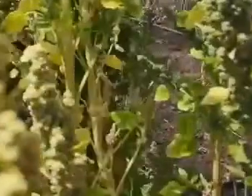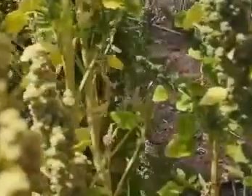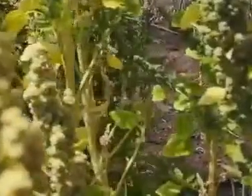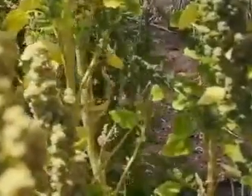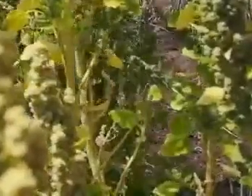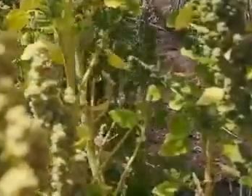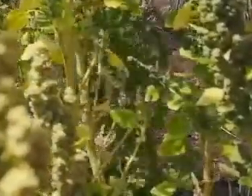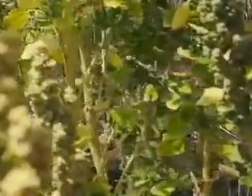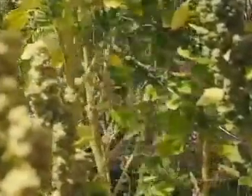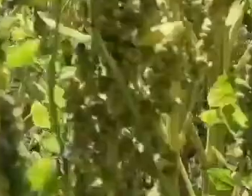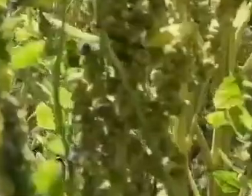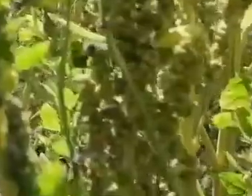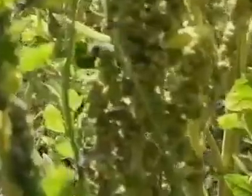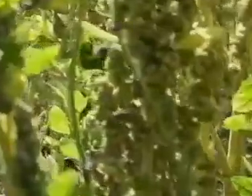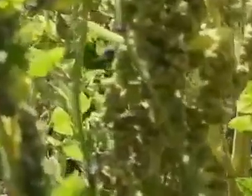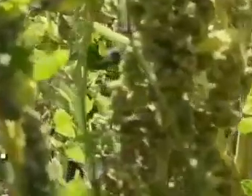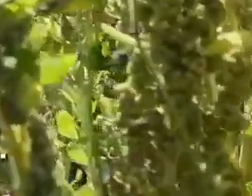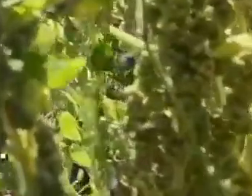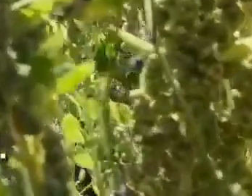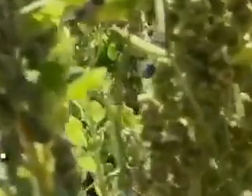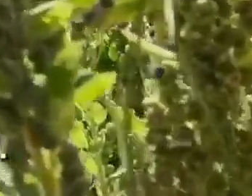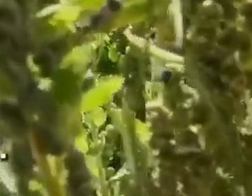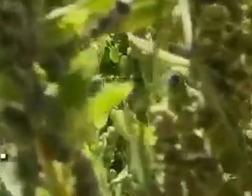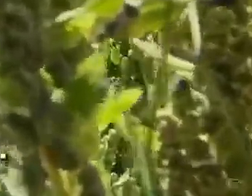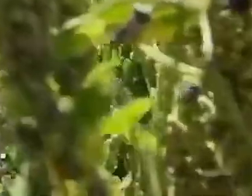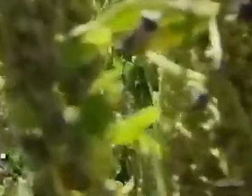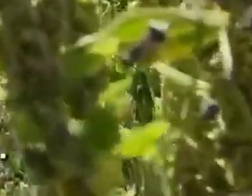y garantizar que este sea suficiente, sano y